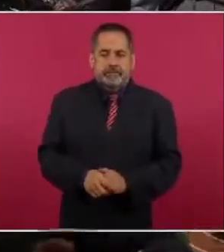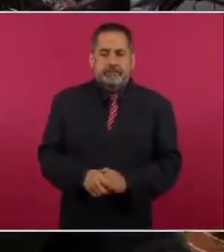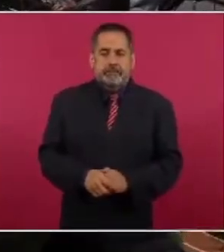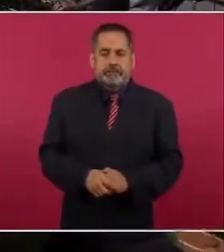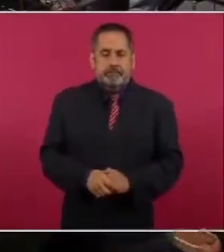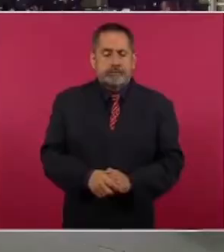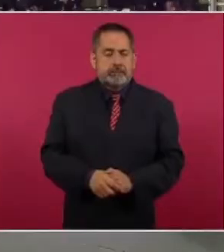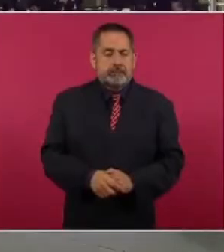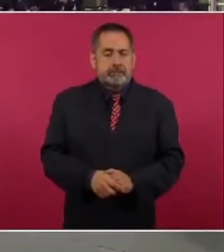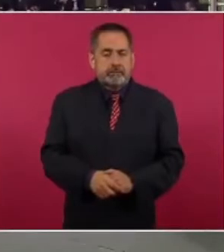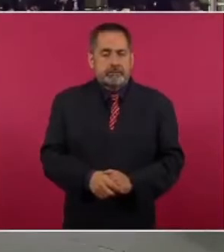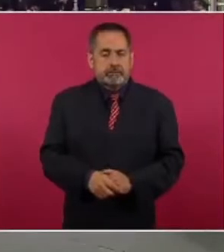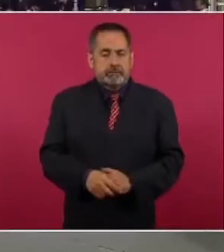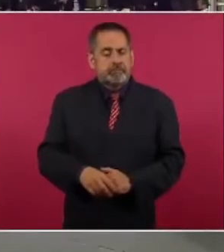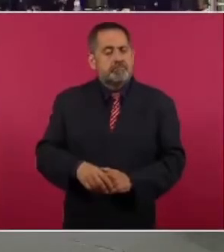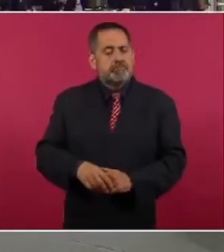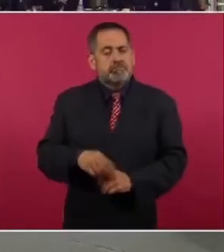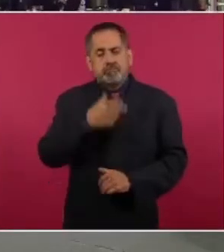Hola, presidente.